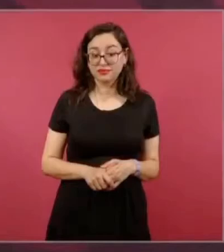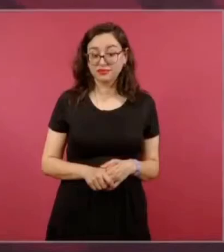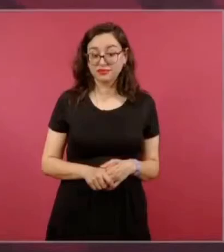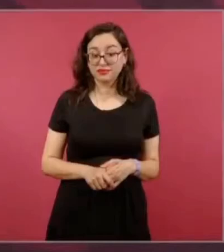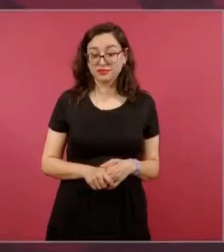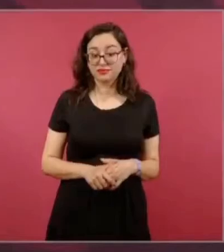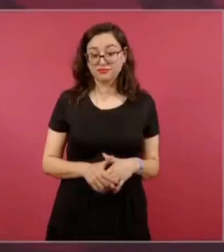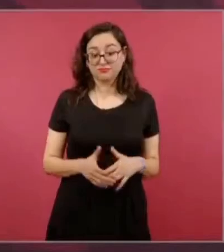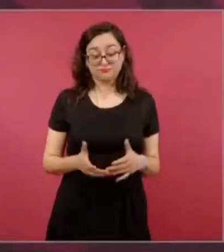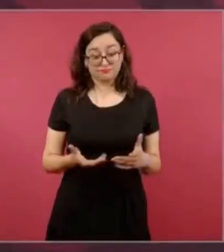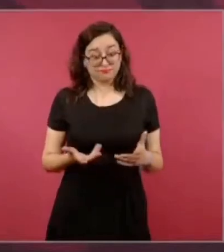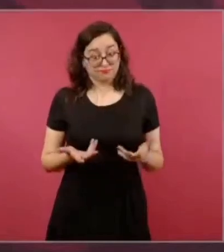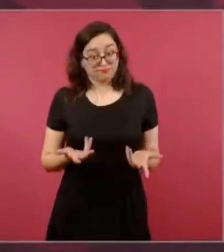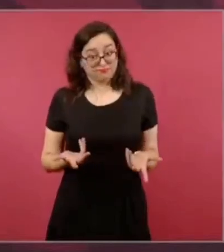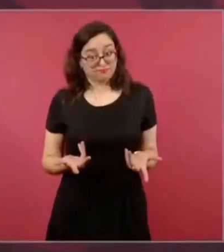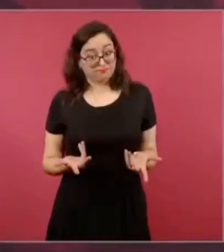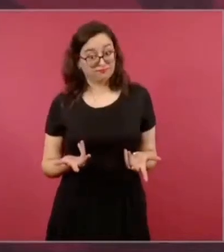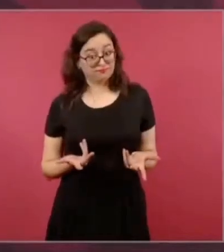Entonces,